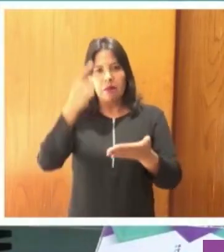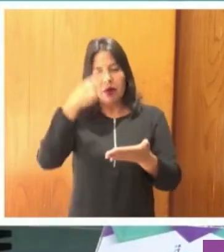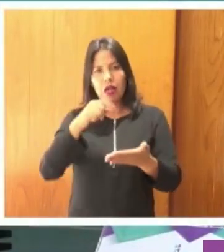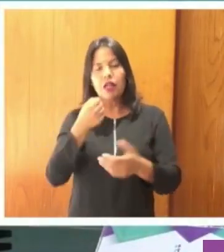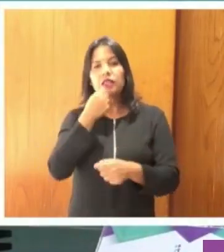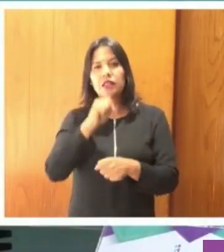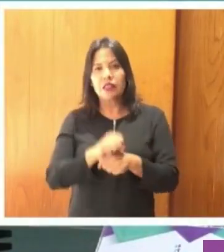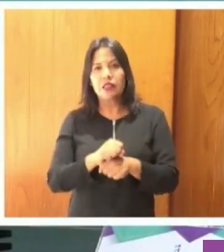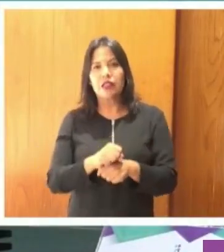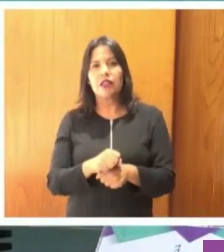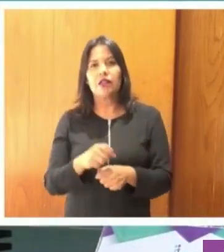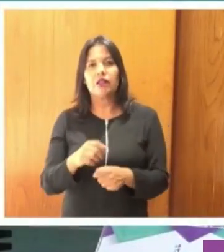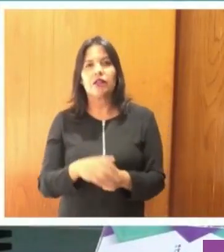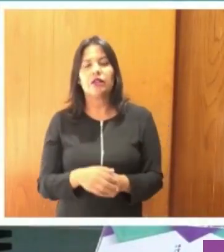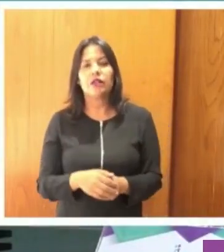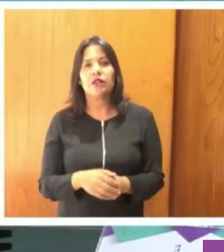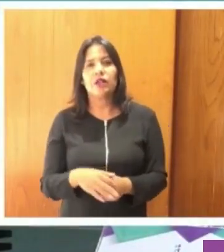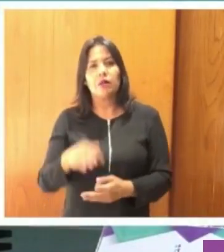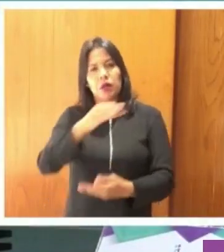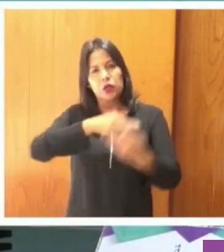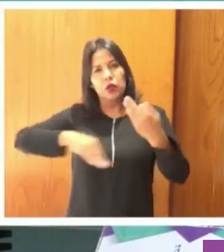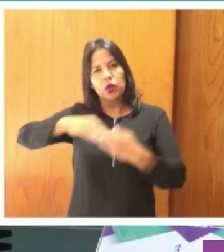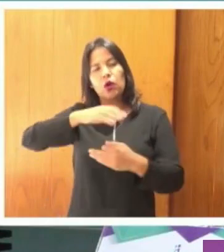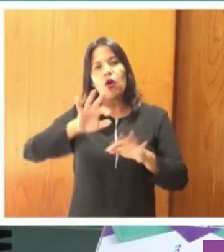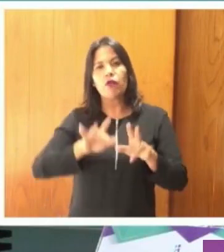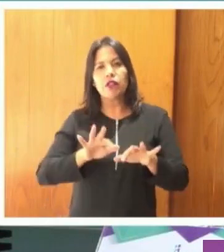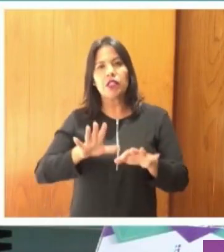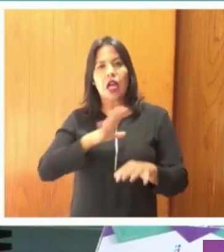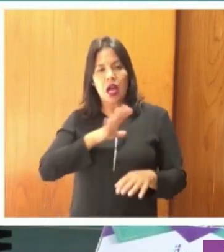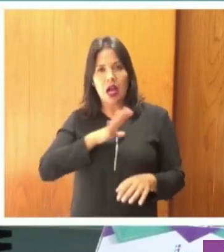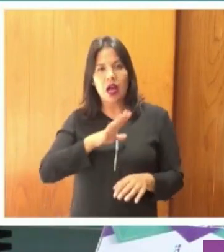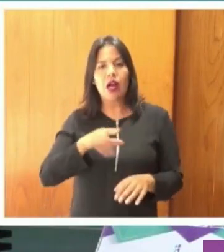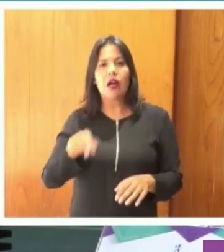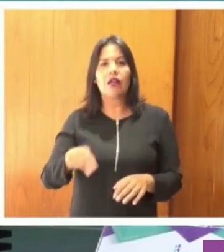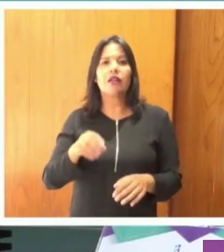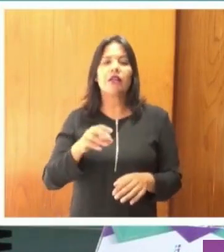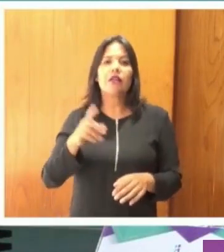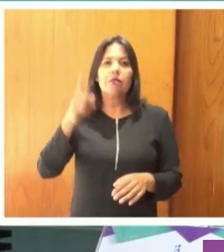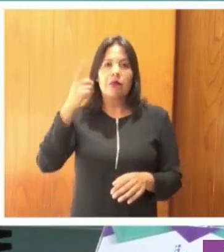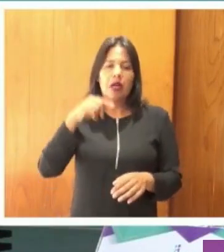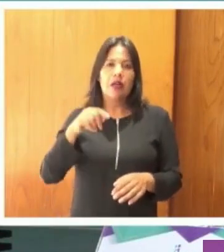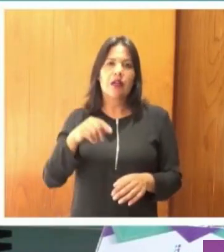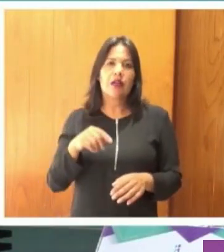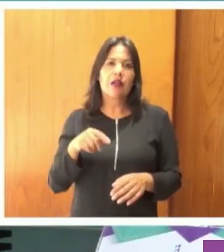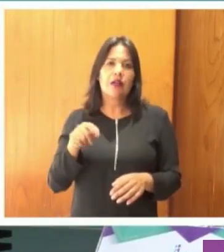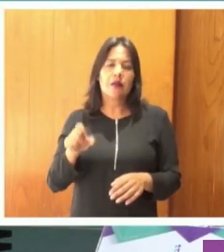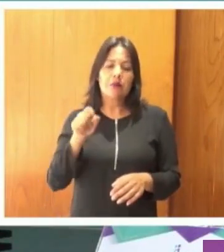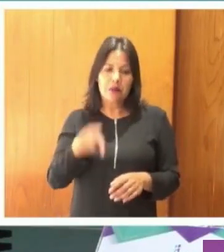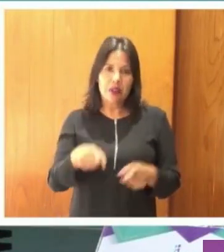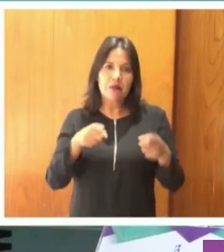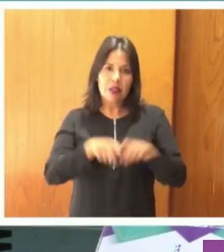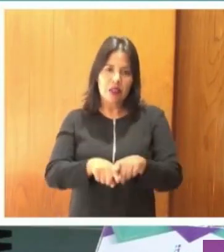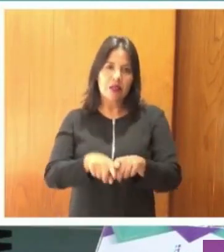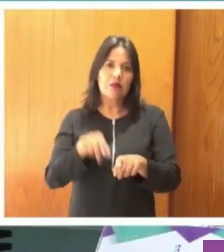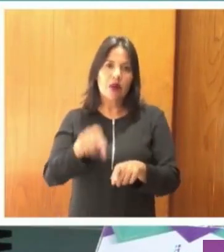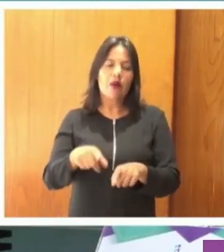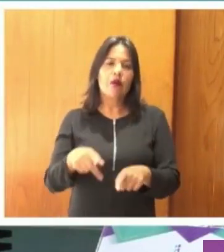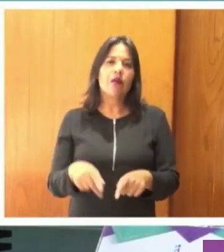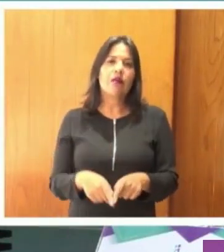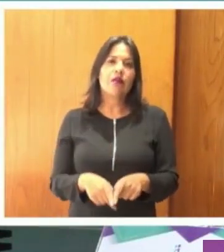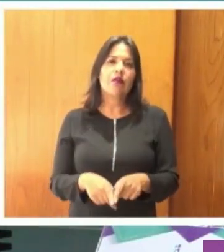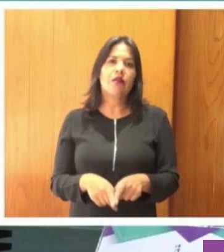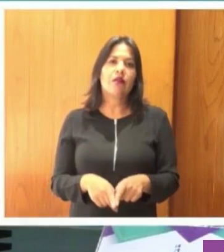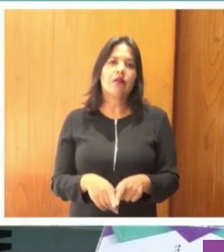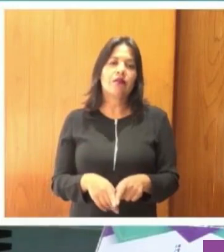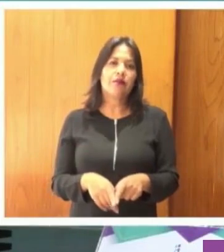Secretaría, Presidencia, de manera general de todas las oficinas, para ir contribuyendo de esta manera igual